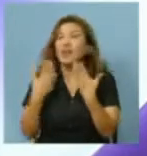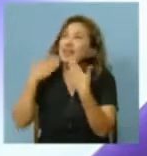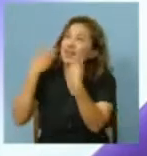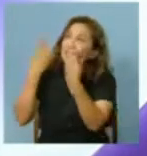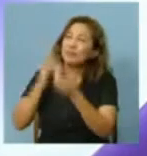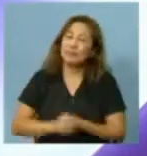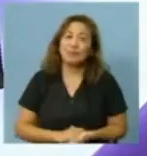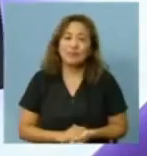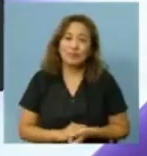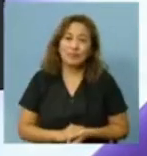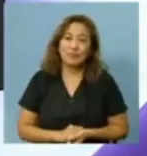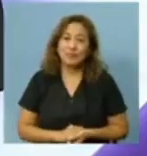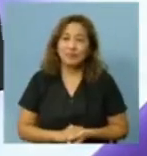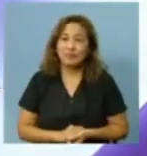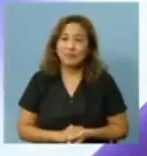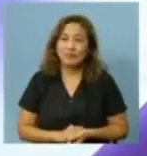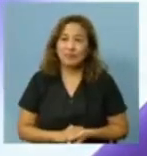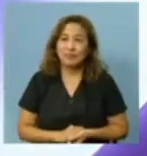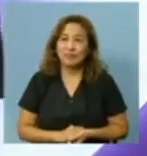Muy buenas tardes.